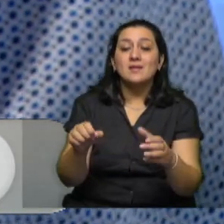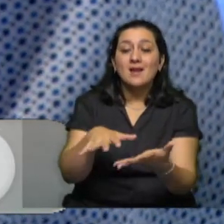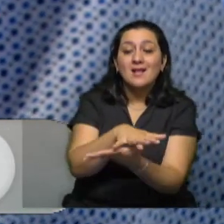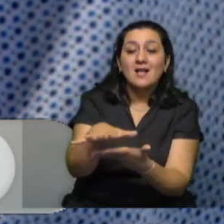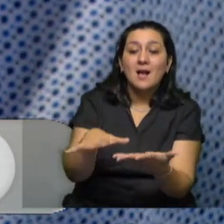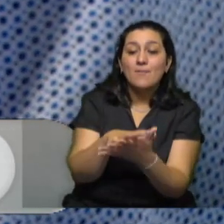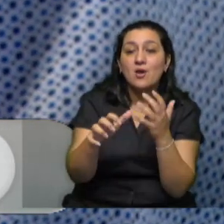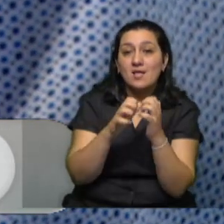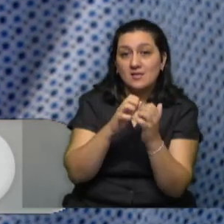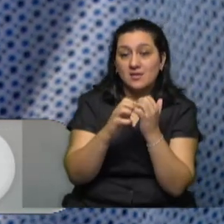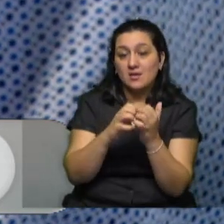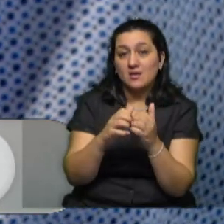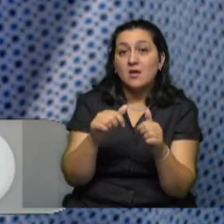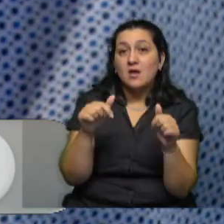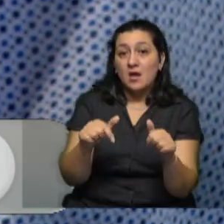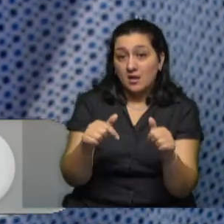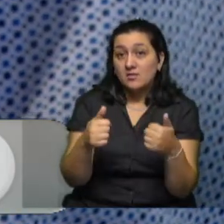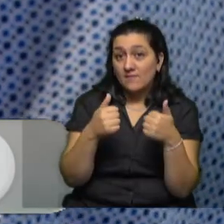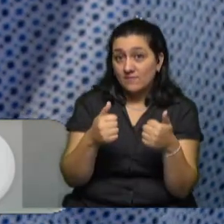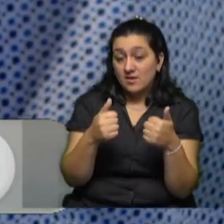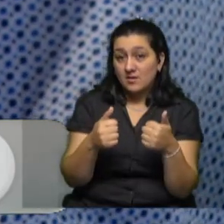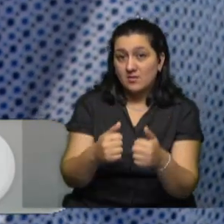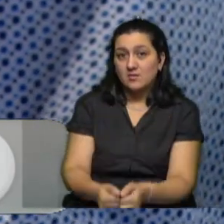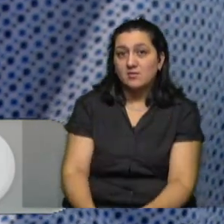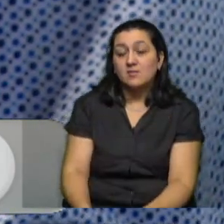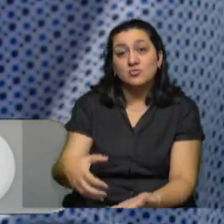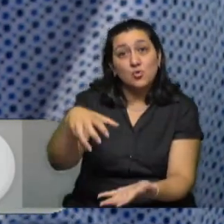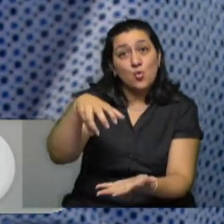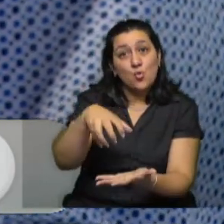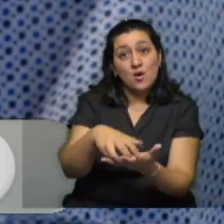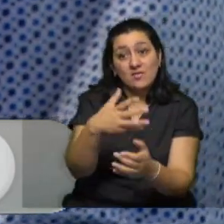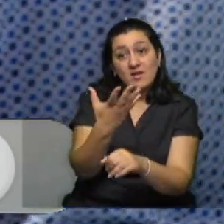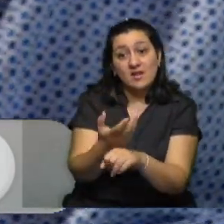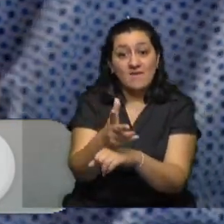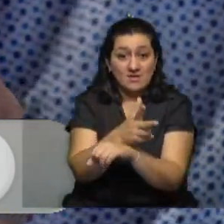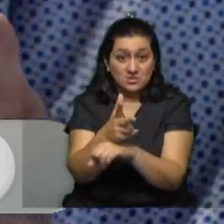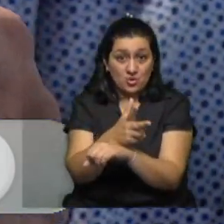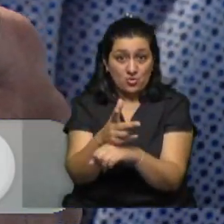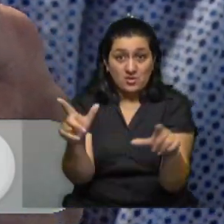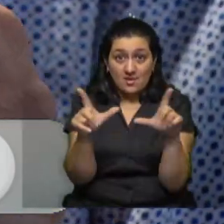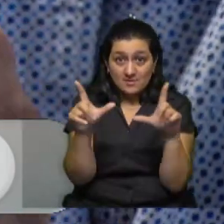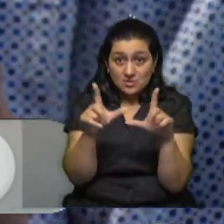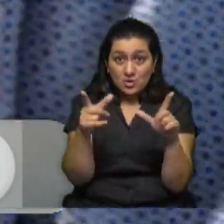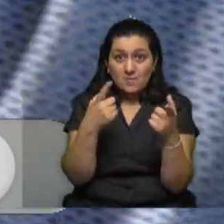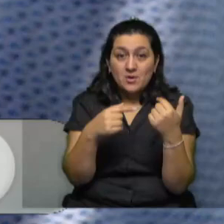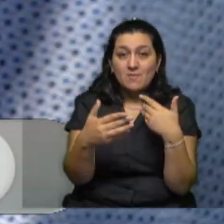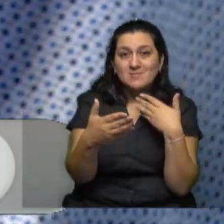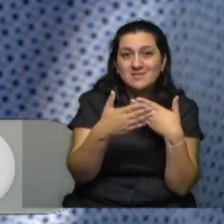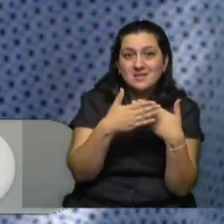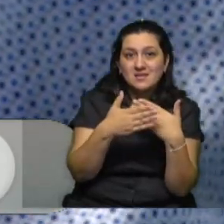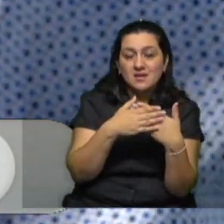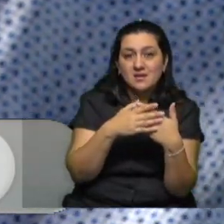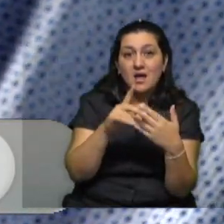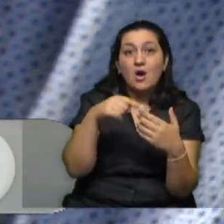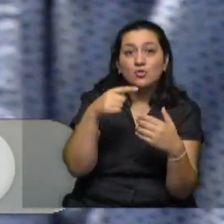cero, quiere decir que acá no hay incidencia de los campos eléctricos, a pesar de estar en un estudio de televisión. Pero nos vamos a ir acercando a alguno de